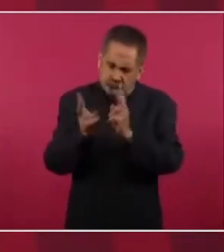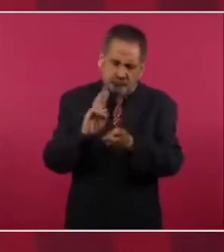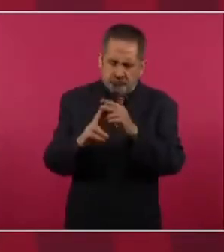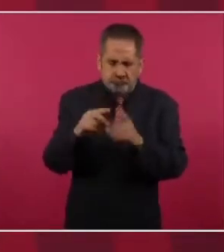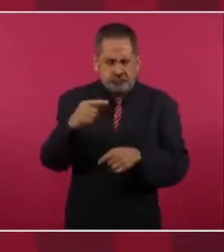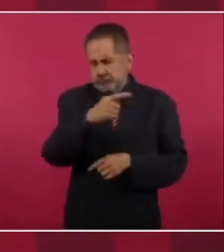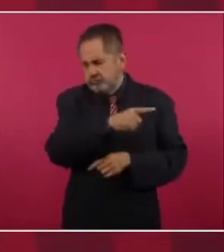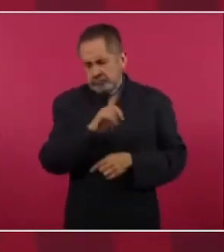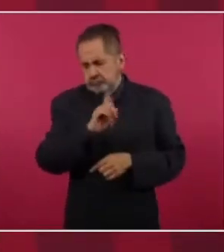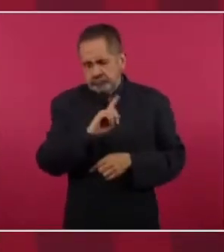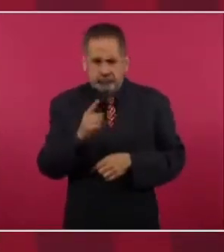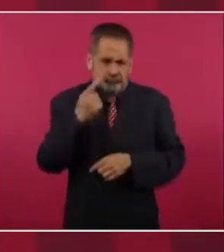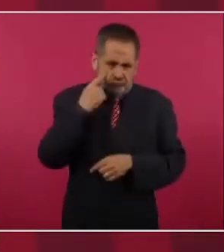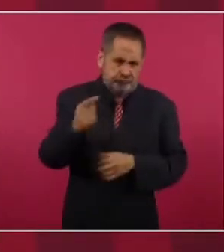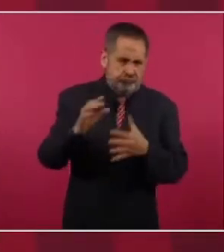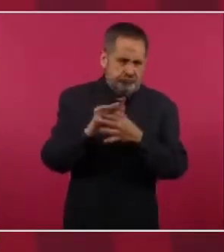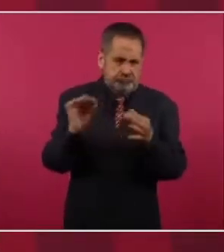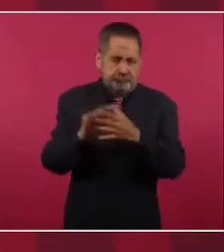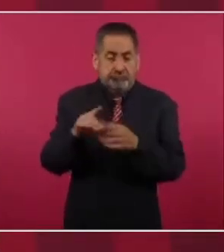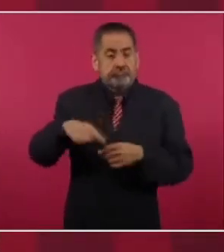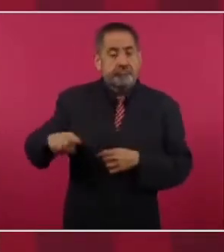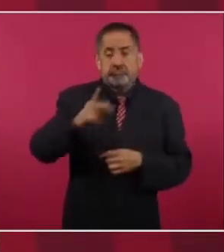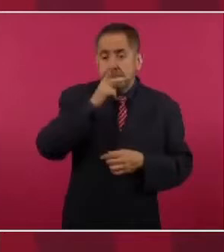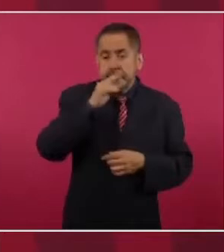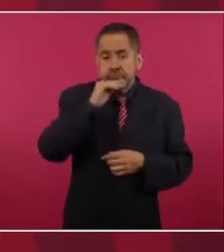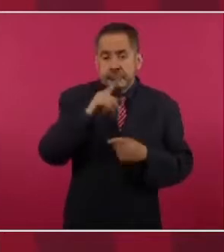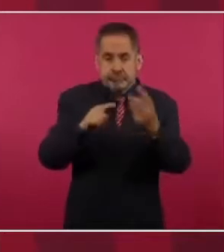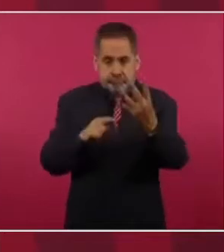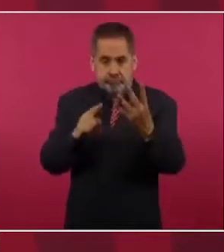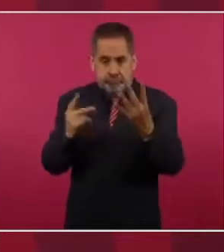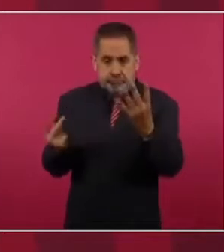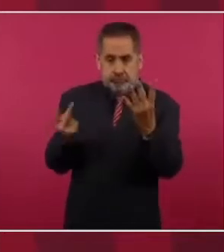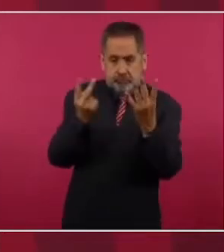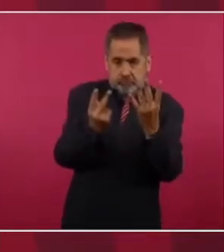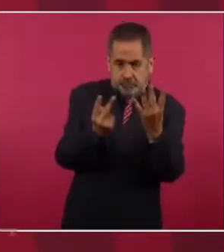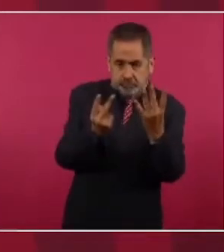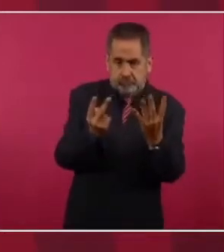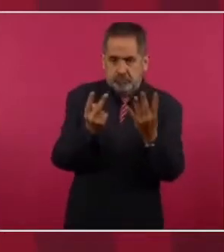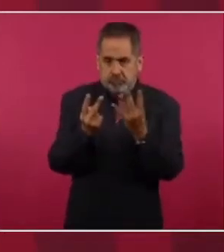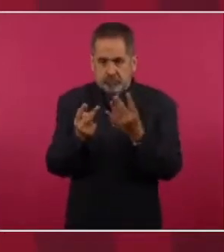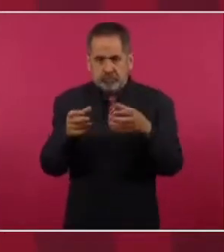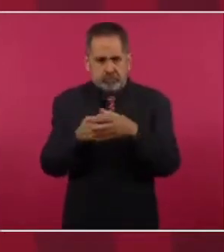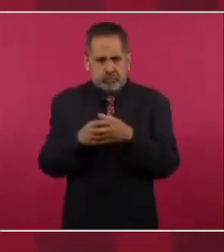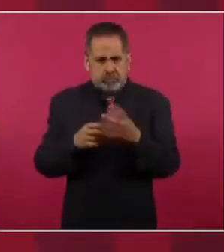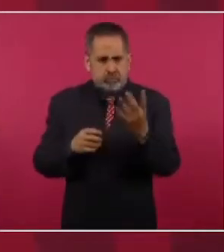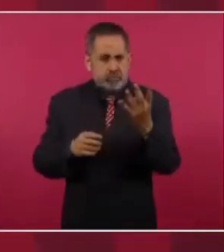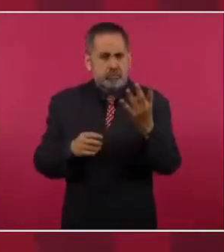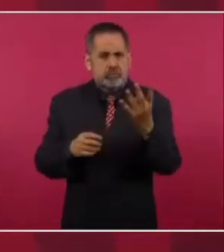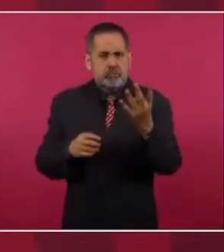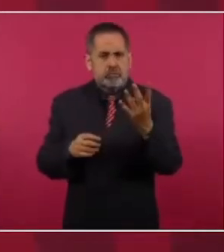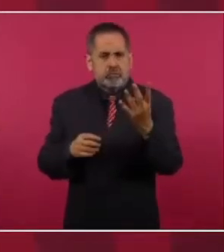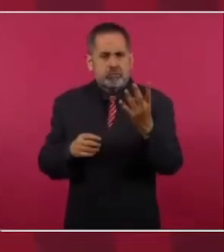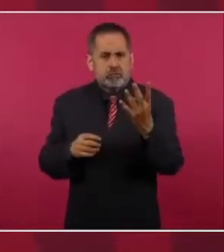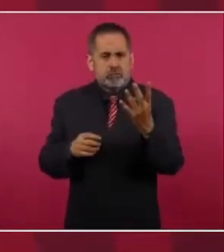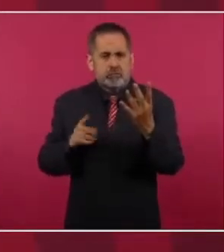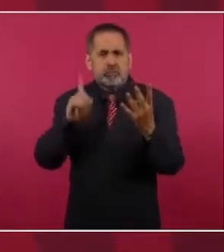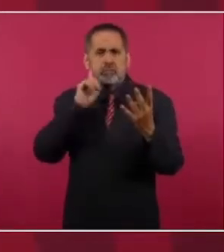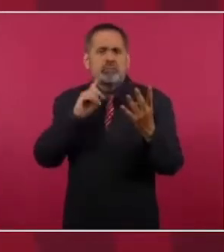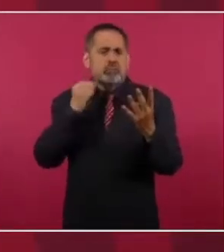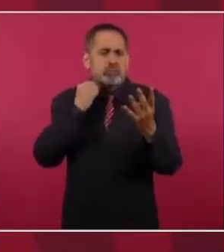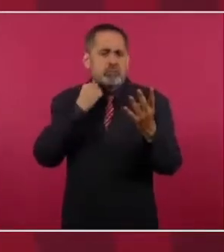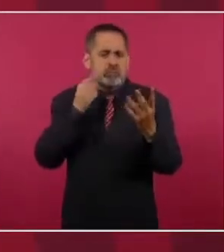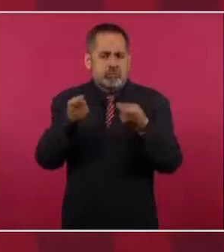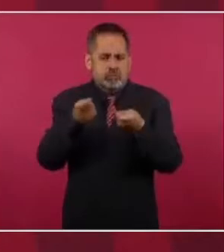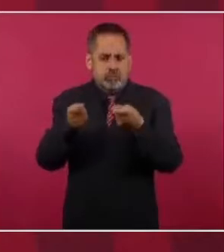frente a estos papás y 2 que se sumaron, con todo respeto, no 2 papás, la abogada que conduce